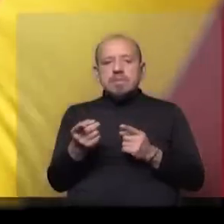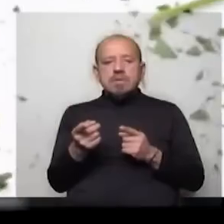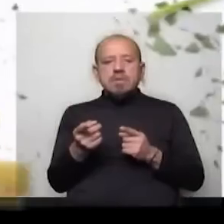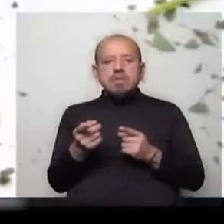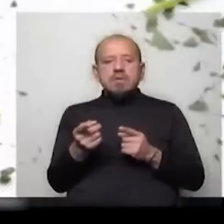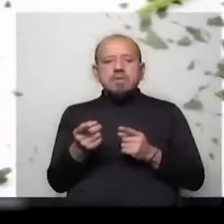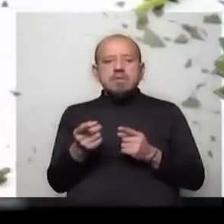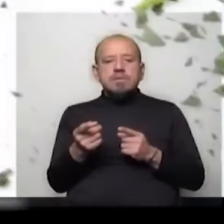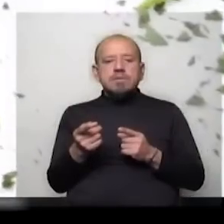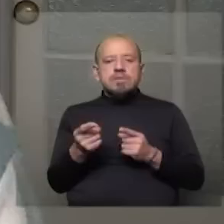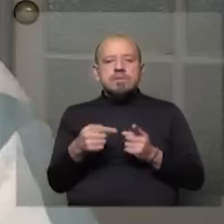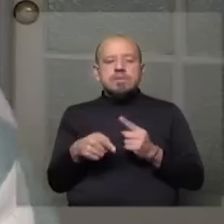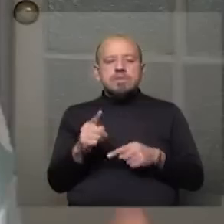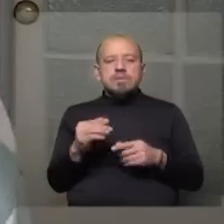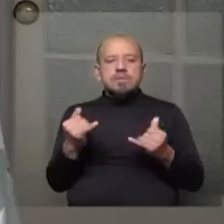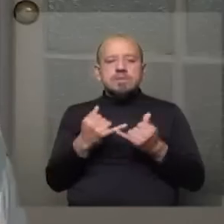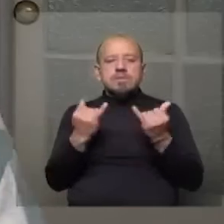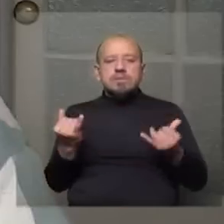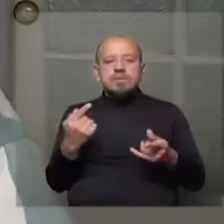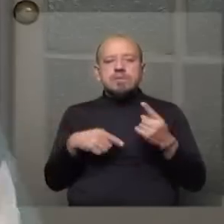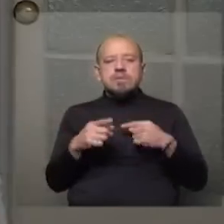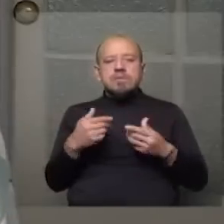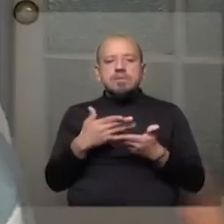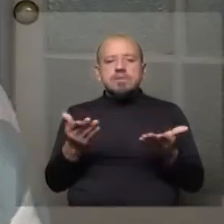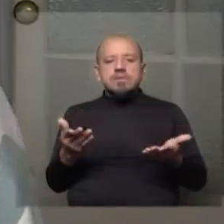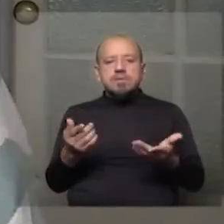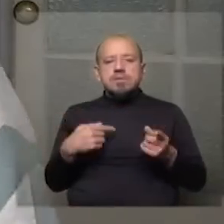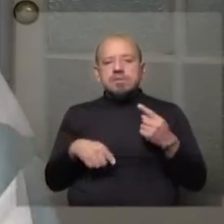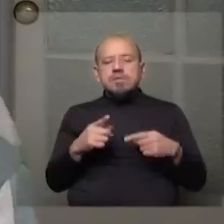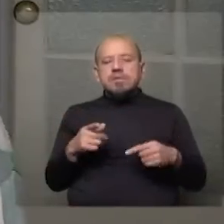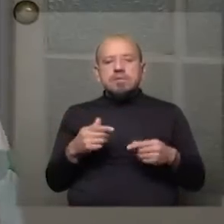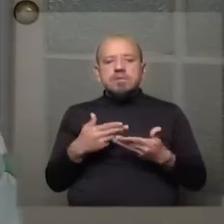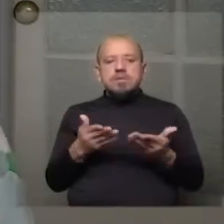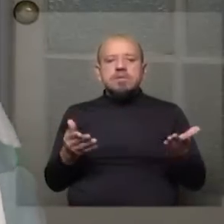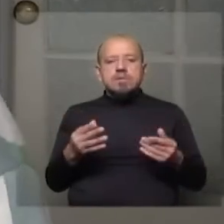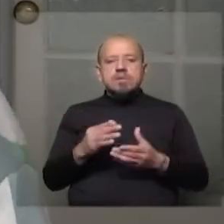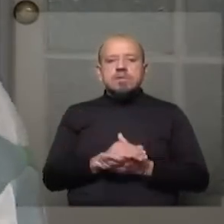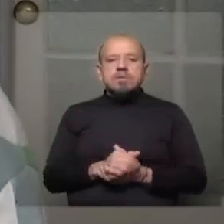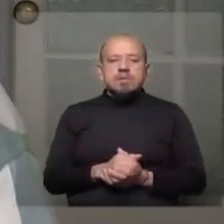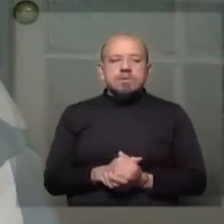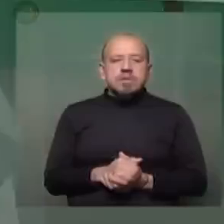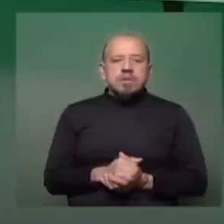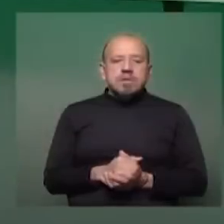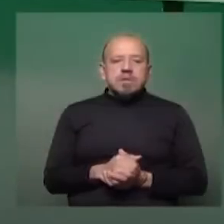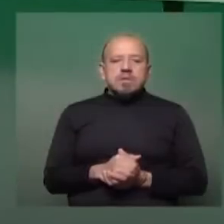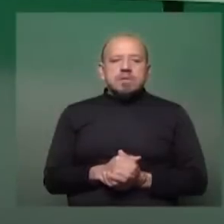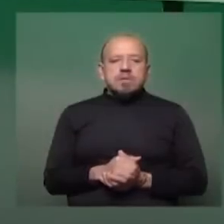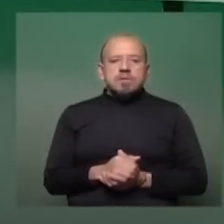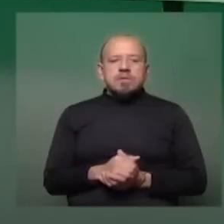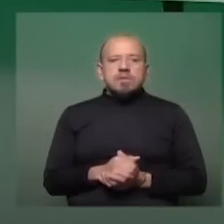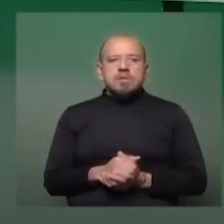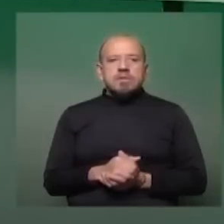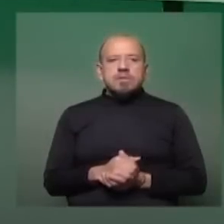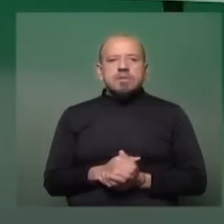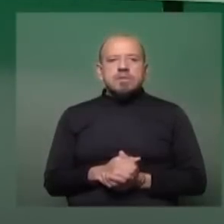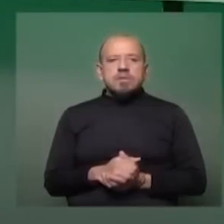y es un día de espectáculos y de disfrute y de celebrar la vida muy bien y